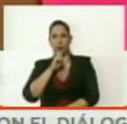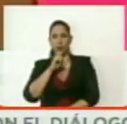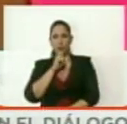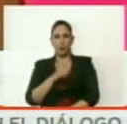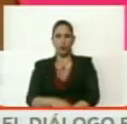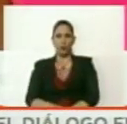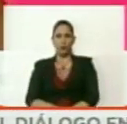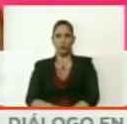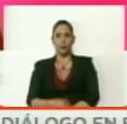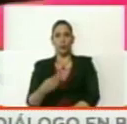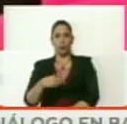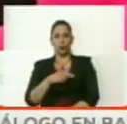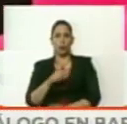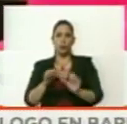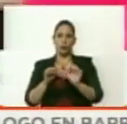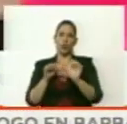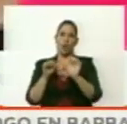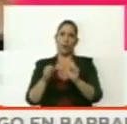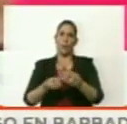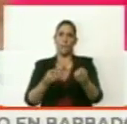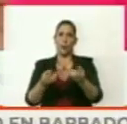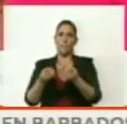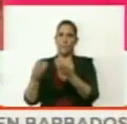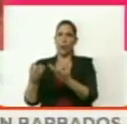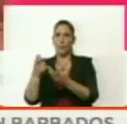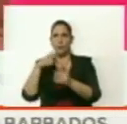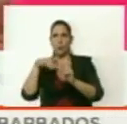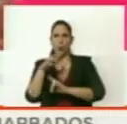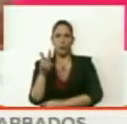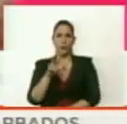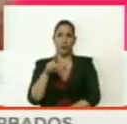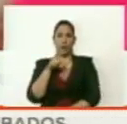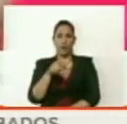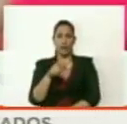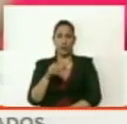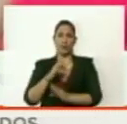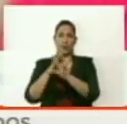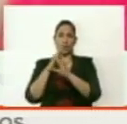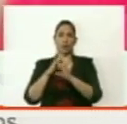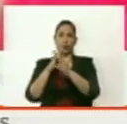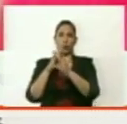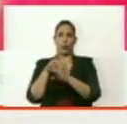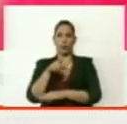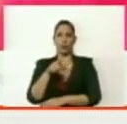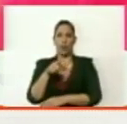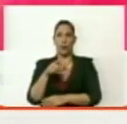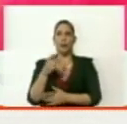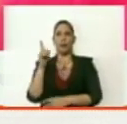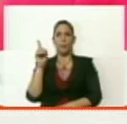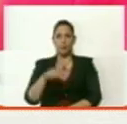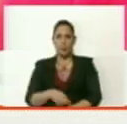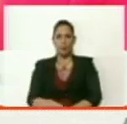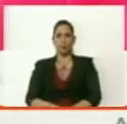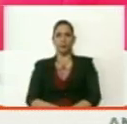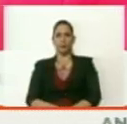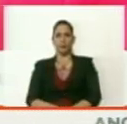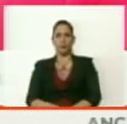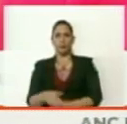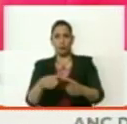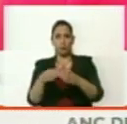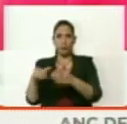que sigamos abasteciendo al pueblo venezolano. Pero es que estas sanciones y este bloqueo impacta también al sector privado